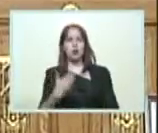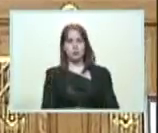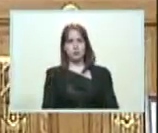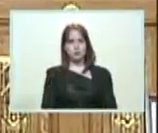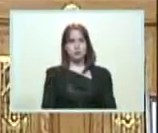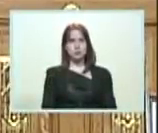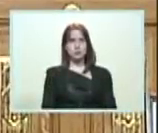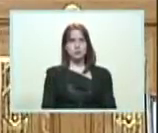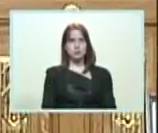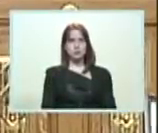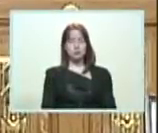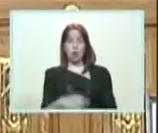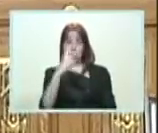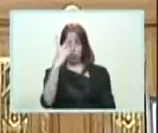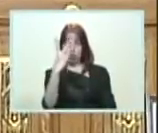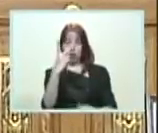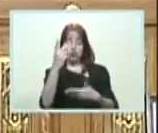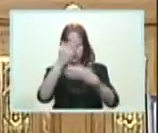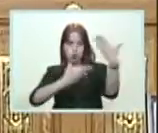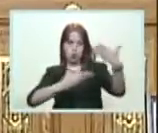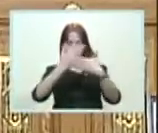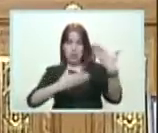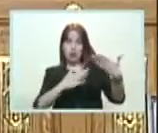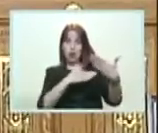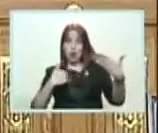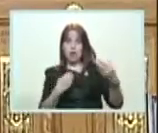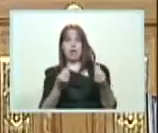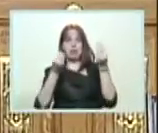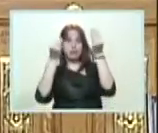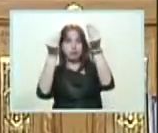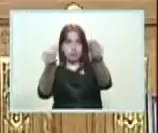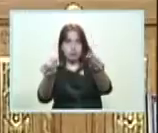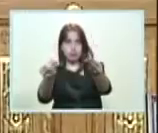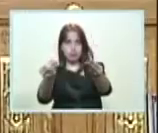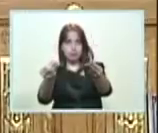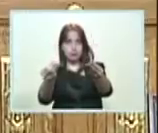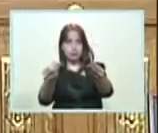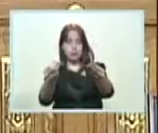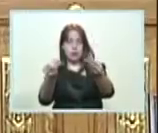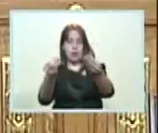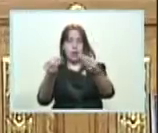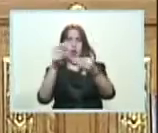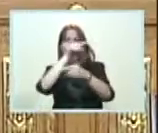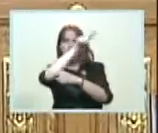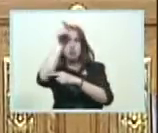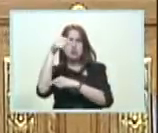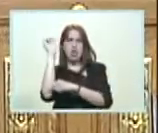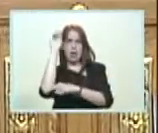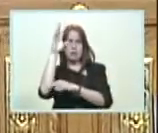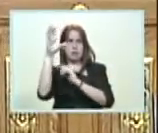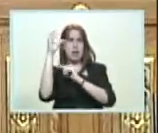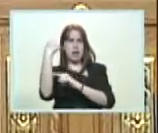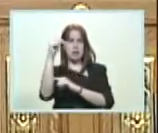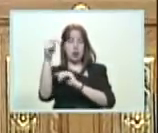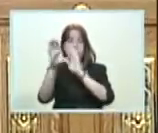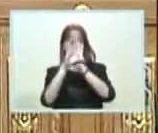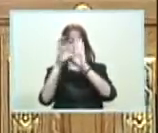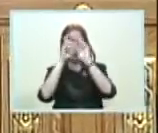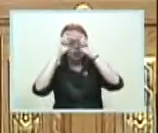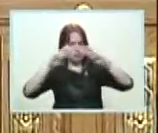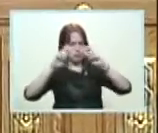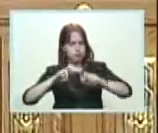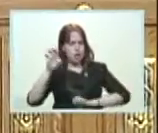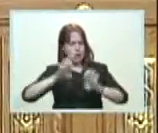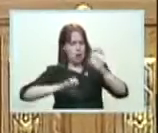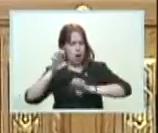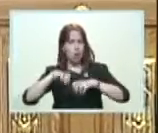Yo tengo dos documentos que quiero entregar para el estudio de esta Asamblea Nacional Constituyente. Y